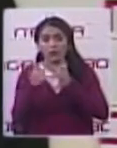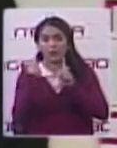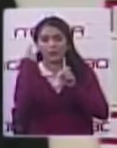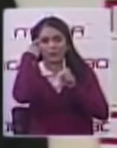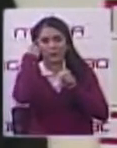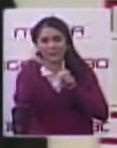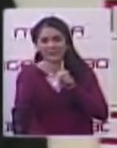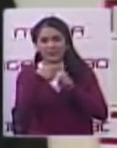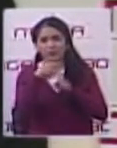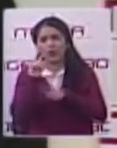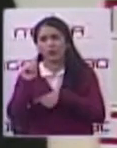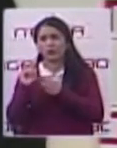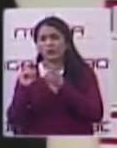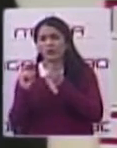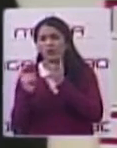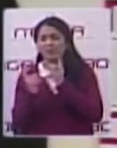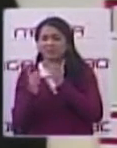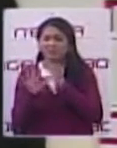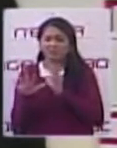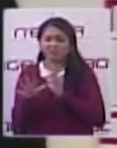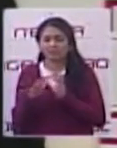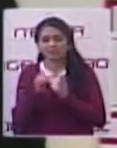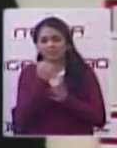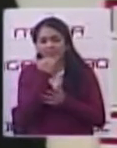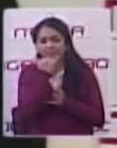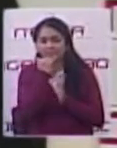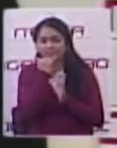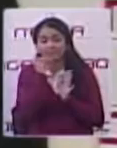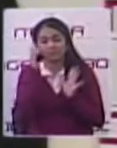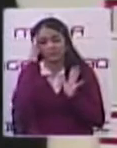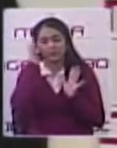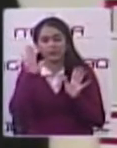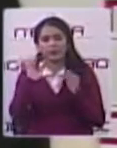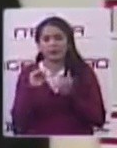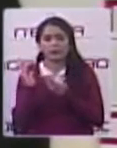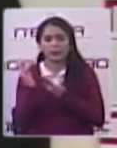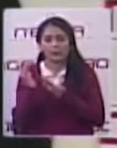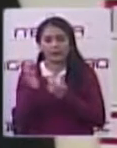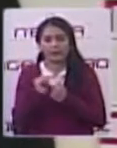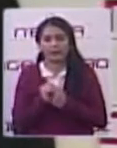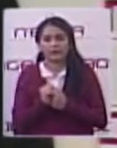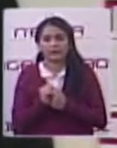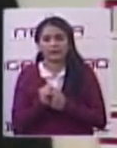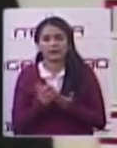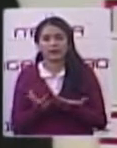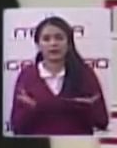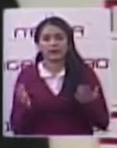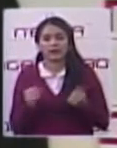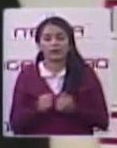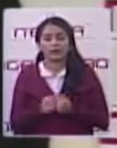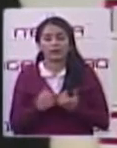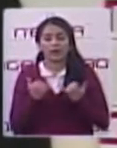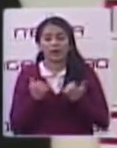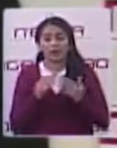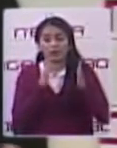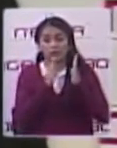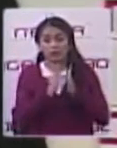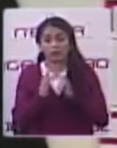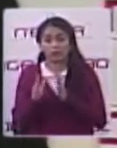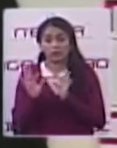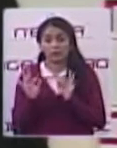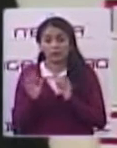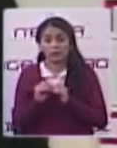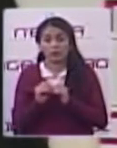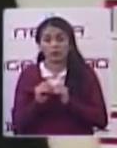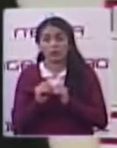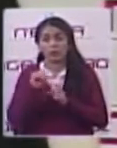que ya hay ciertas regulaciones nuevas que se están poniendo en efecto, que más bien son positivas para